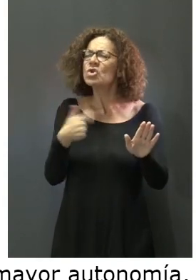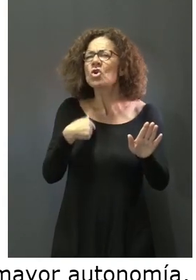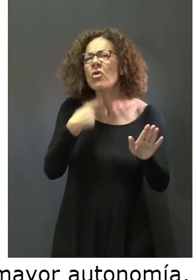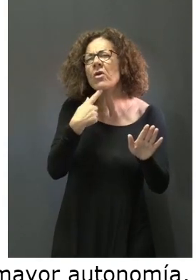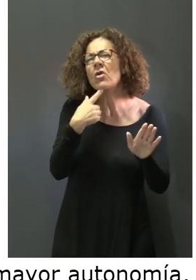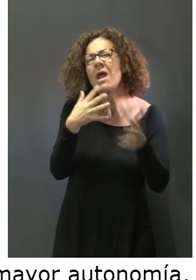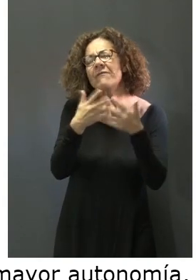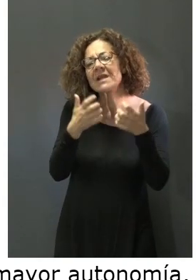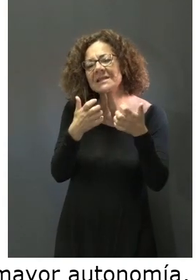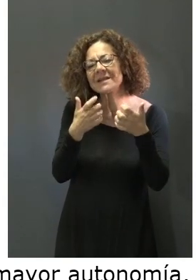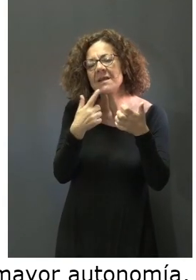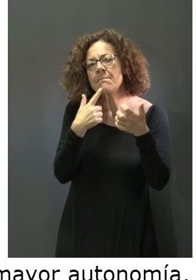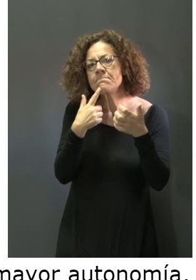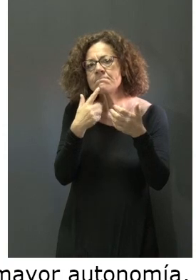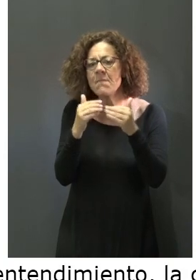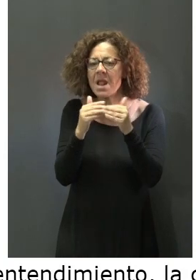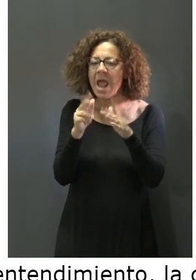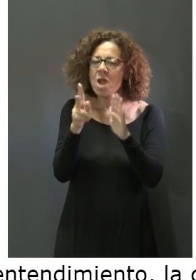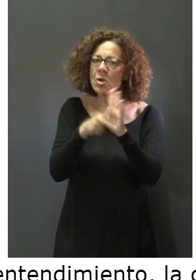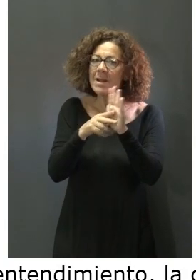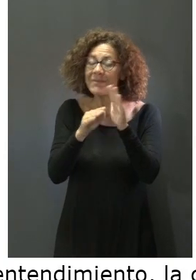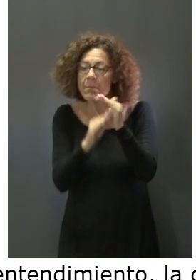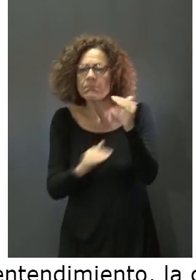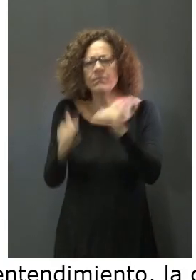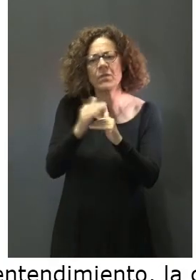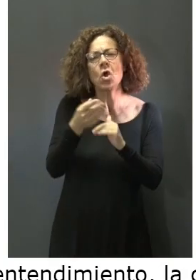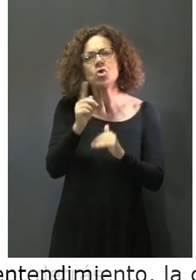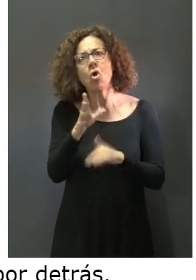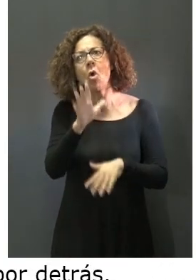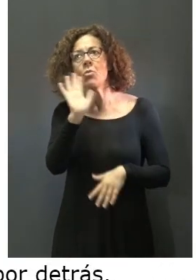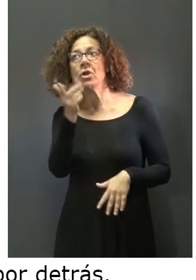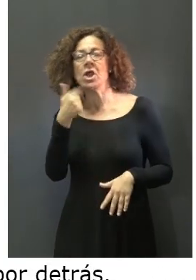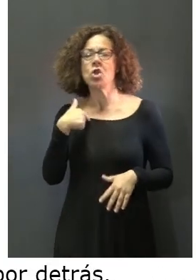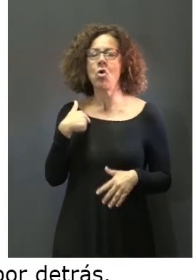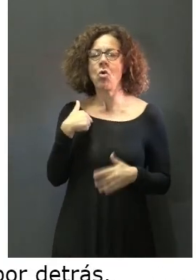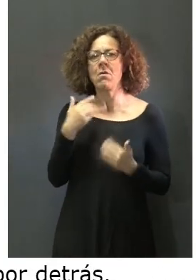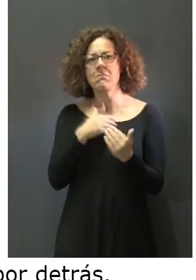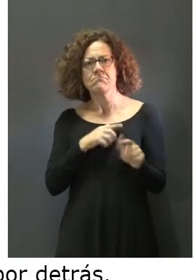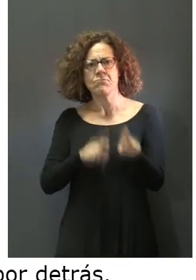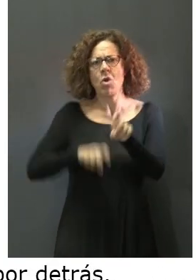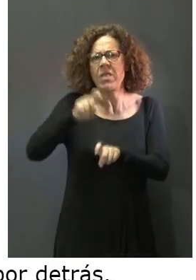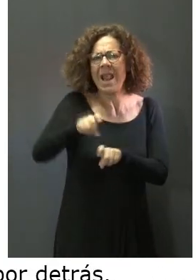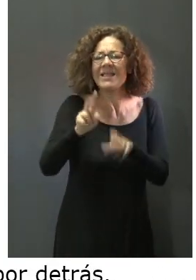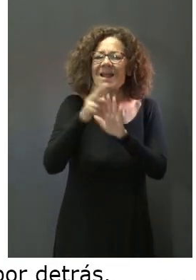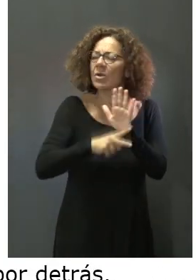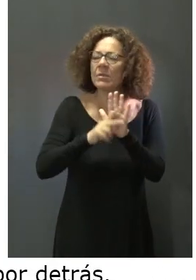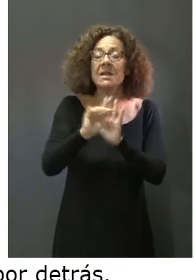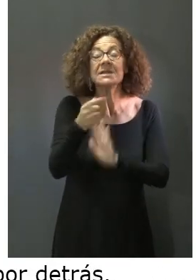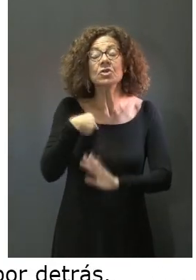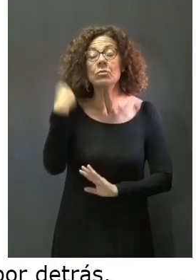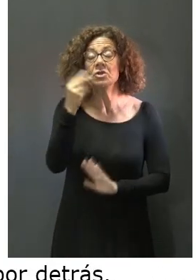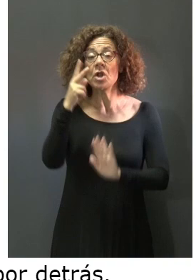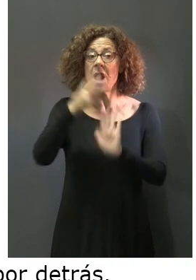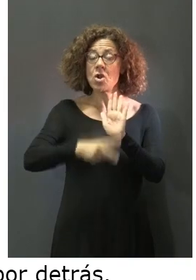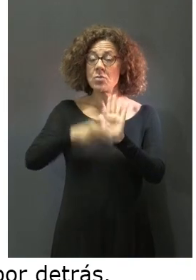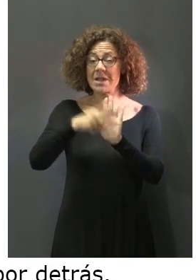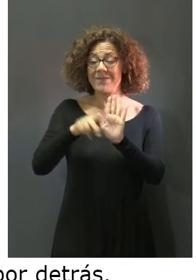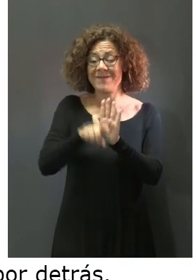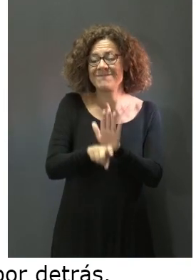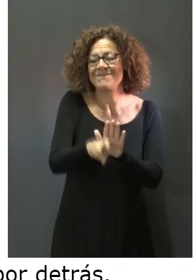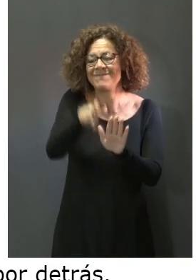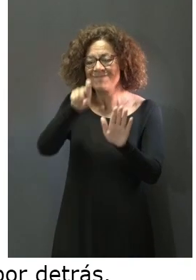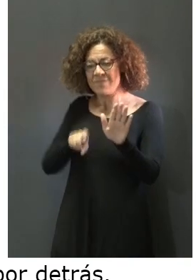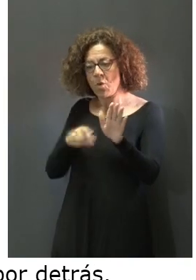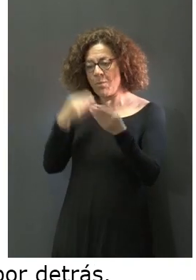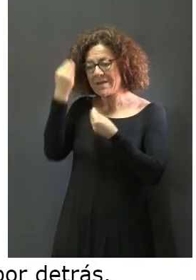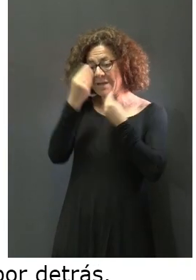de más allá de la normativa como algo en plan de, no, es que yo voy más allá de la normativa. Es que considero que la normativa va detrás de un pensamiento